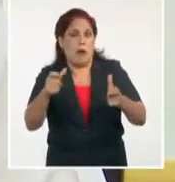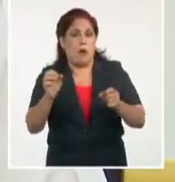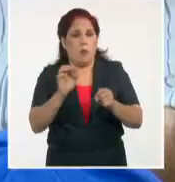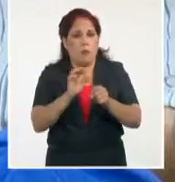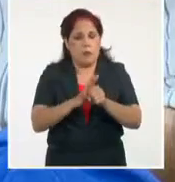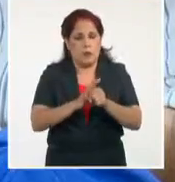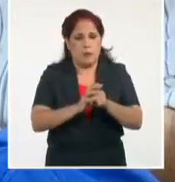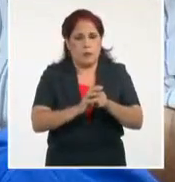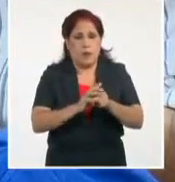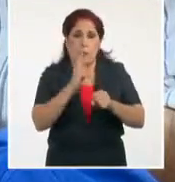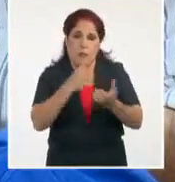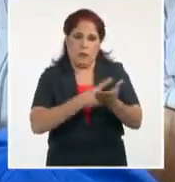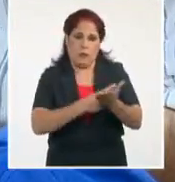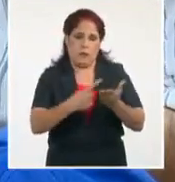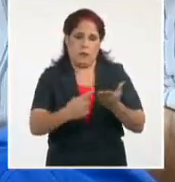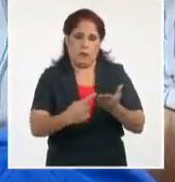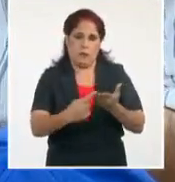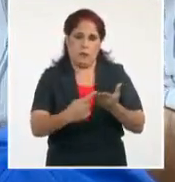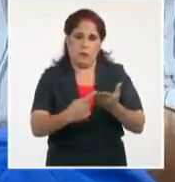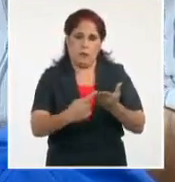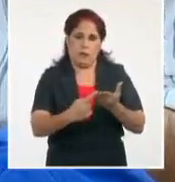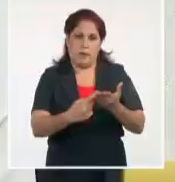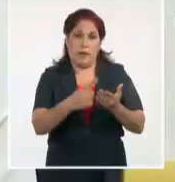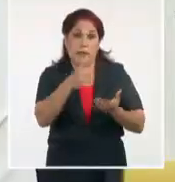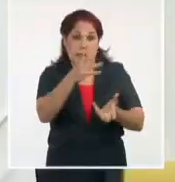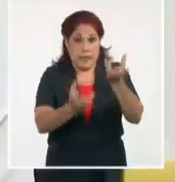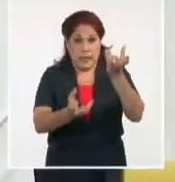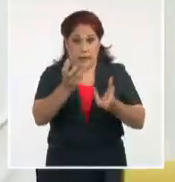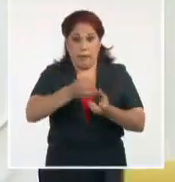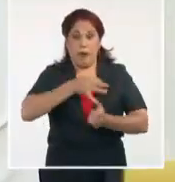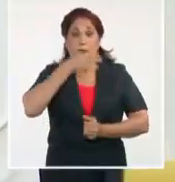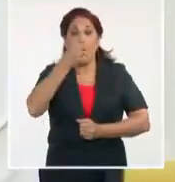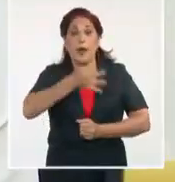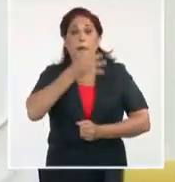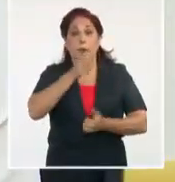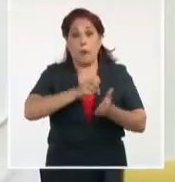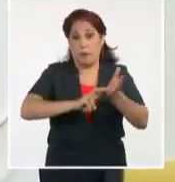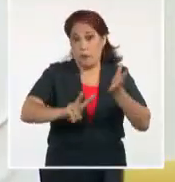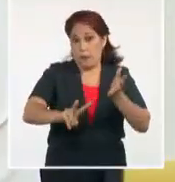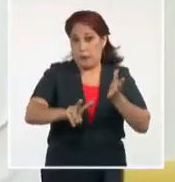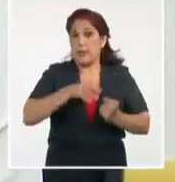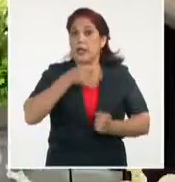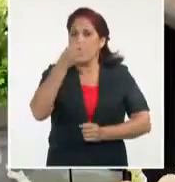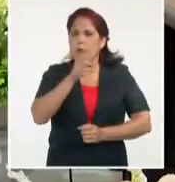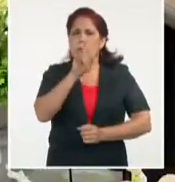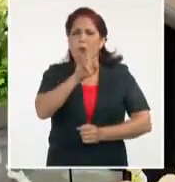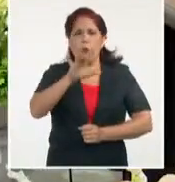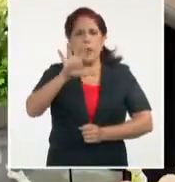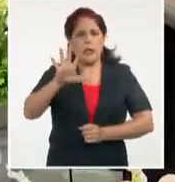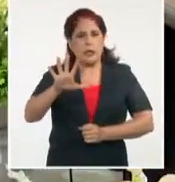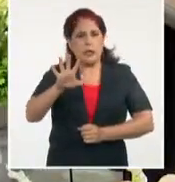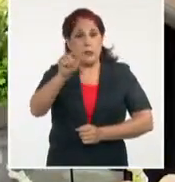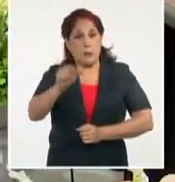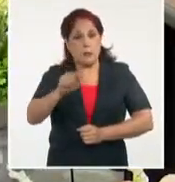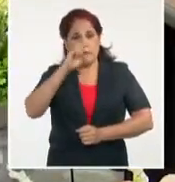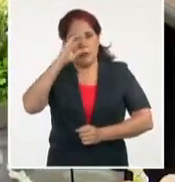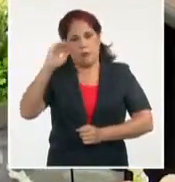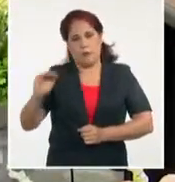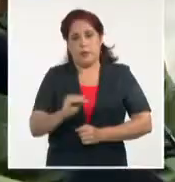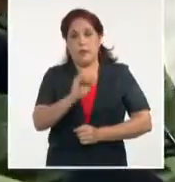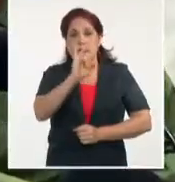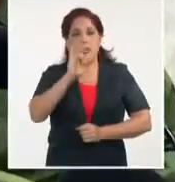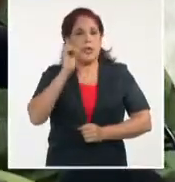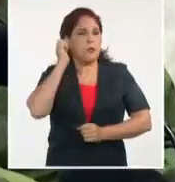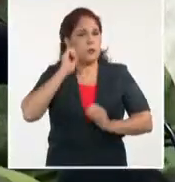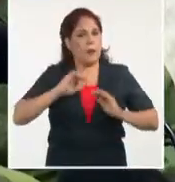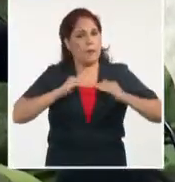una semana. De manera particular, enfatizó el doctor Salvador Tamayo Muñiz, 95 son menores, 7 gestantes